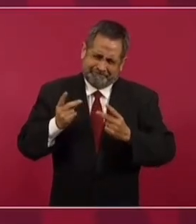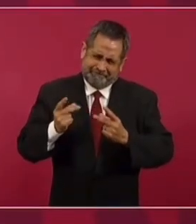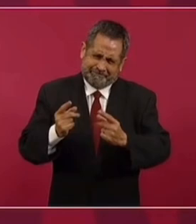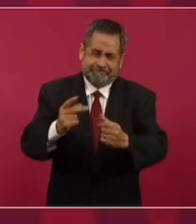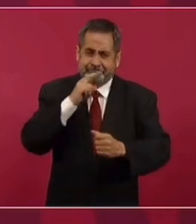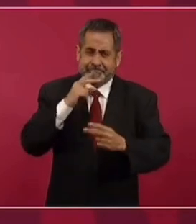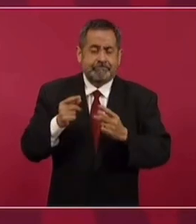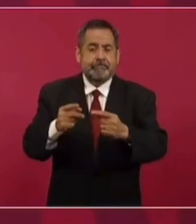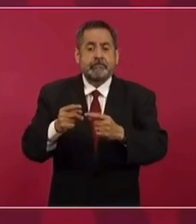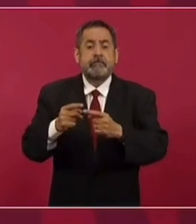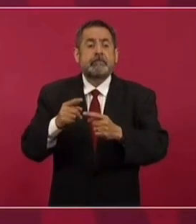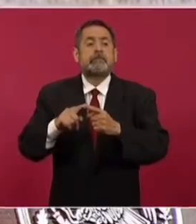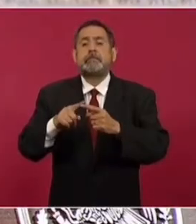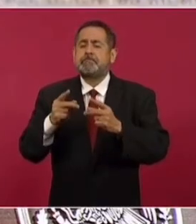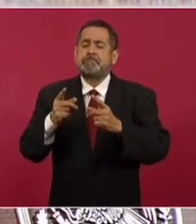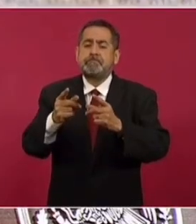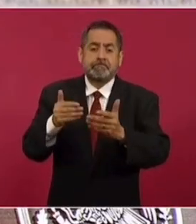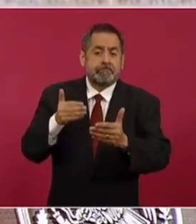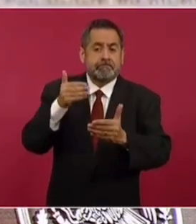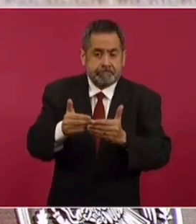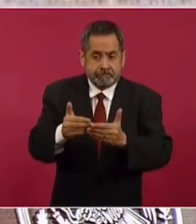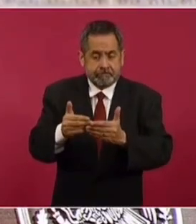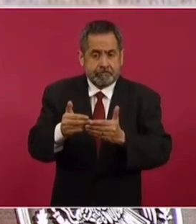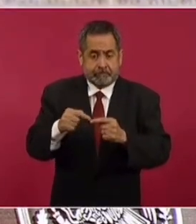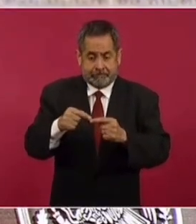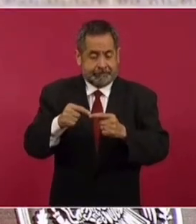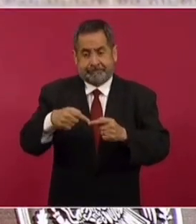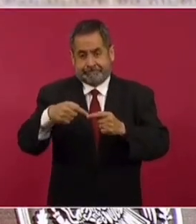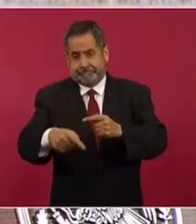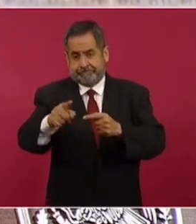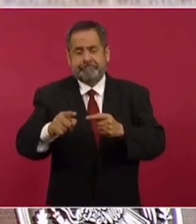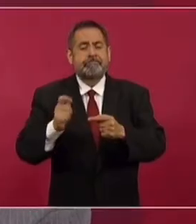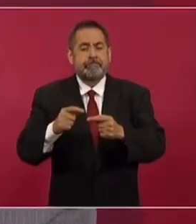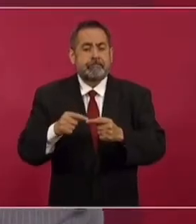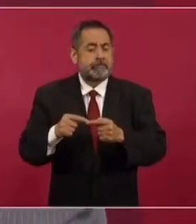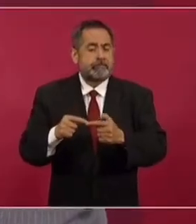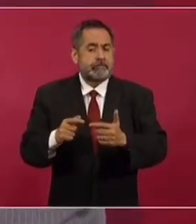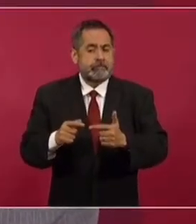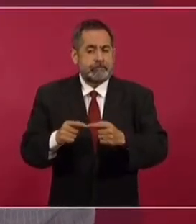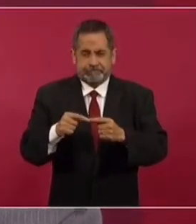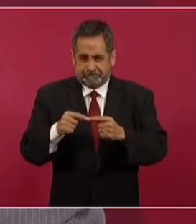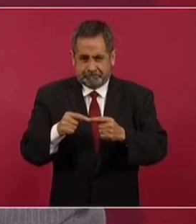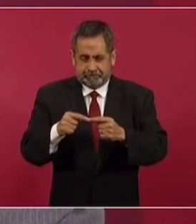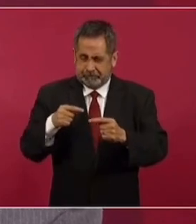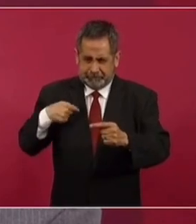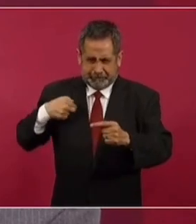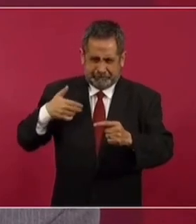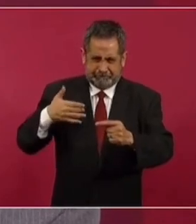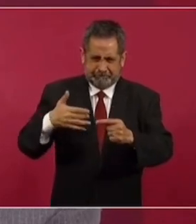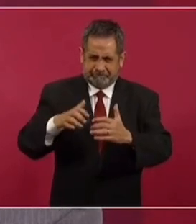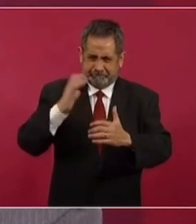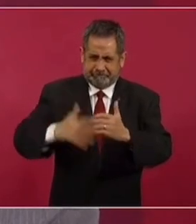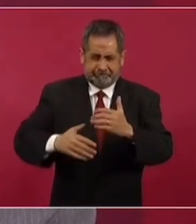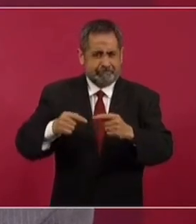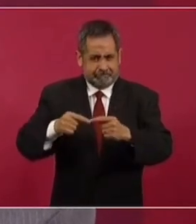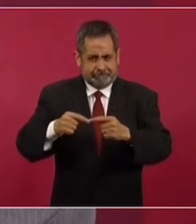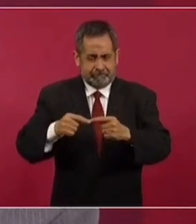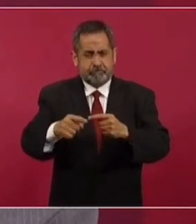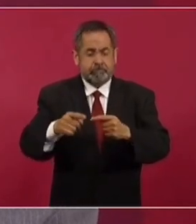prisa para que hasta donde lleguemos quede la raya, y que